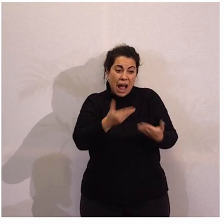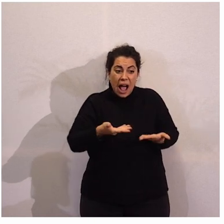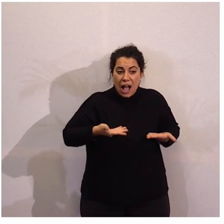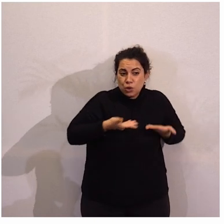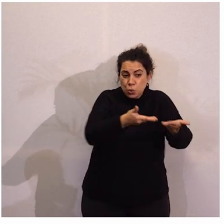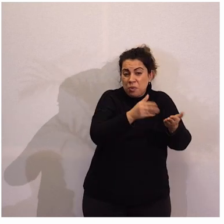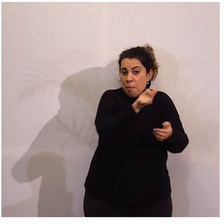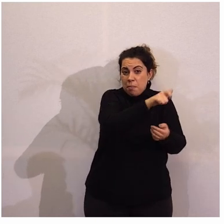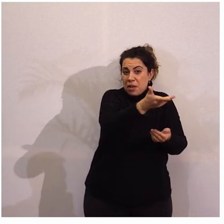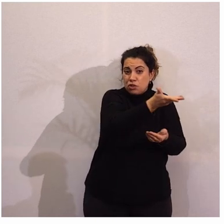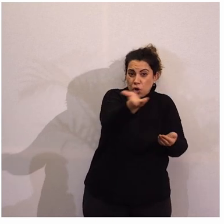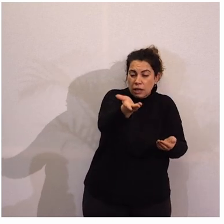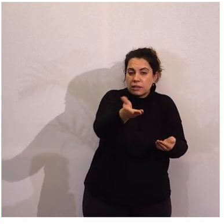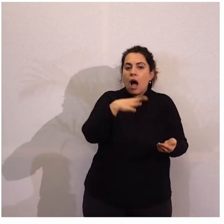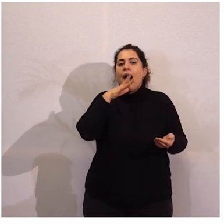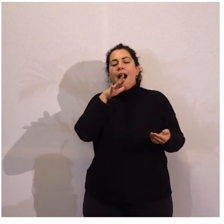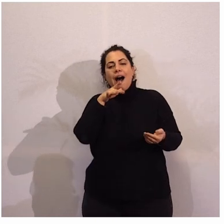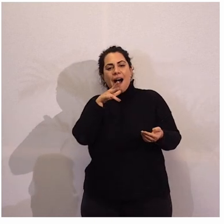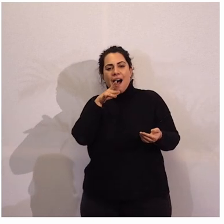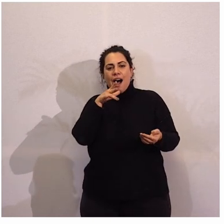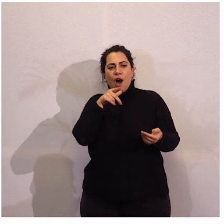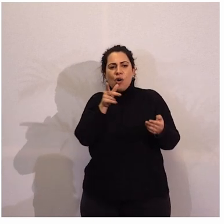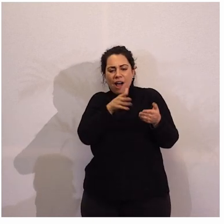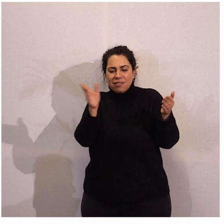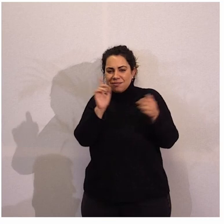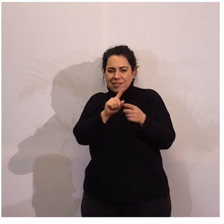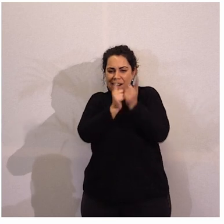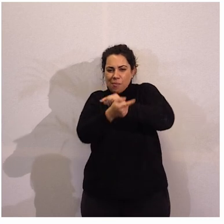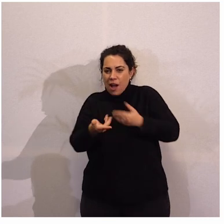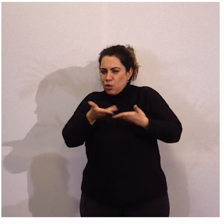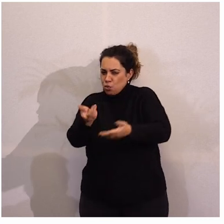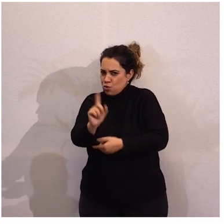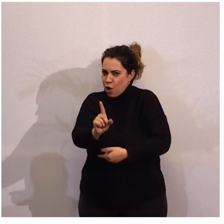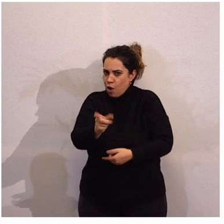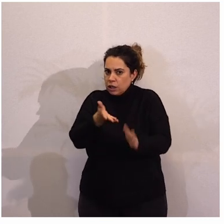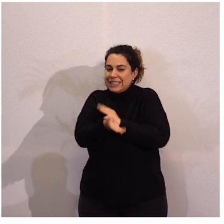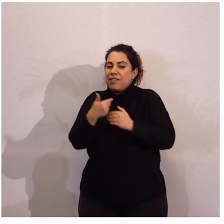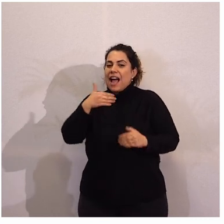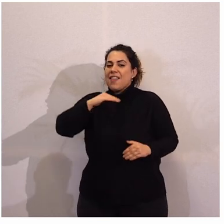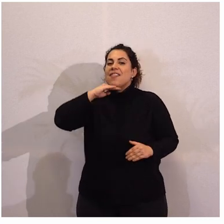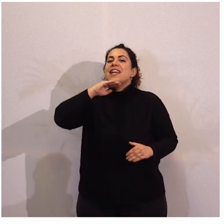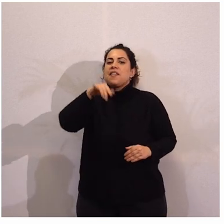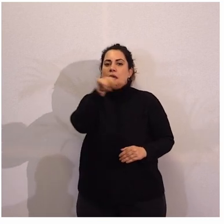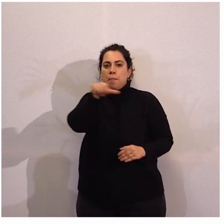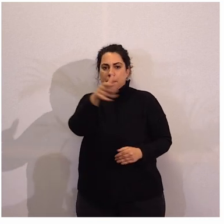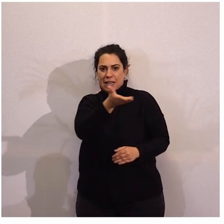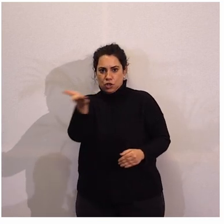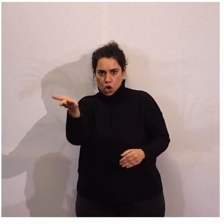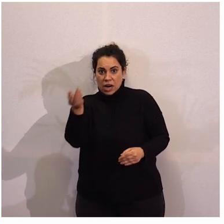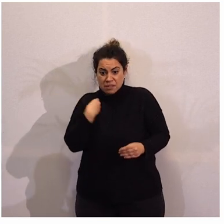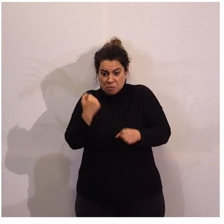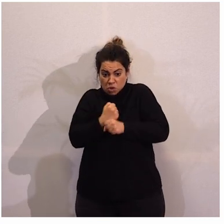a otras, ahora ya no es la ayuda, es la dignidad de las personas con